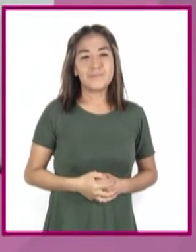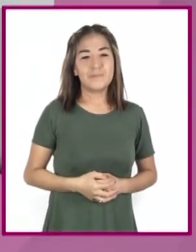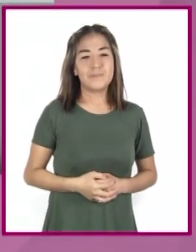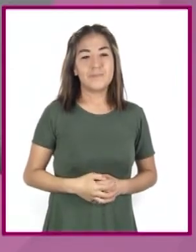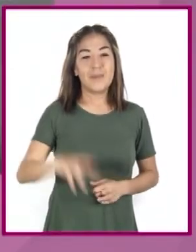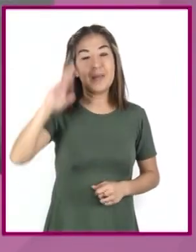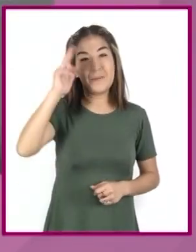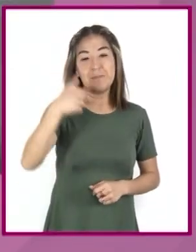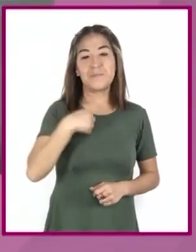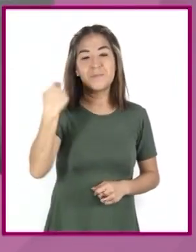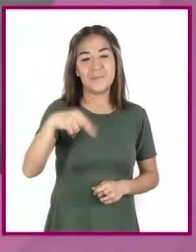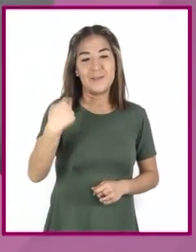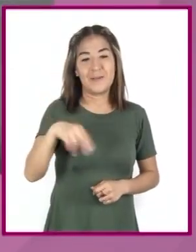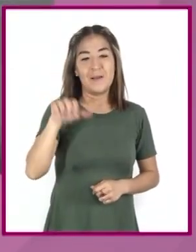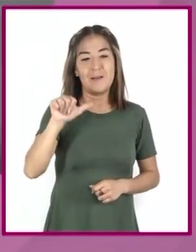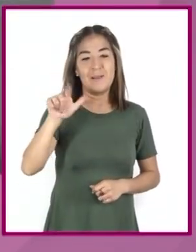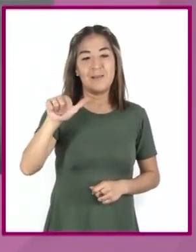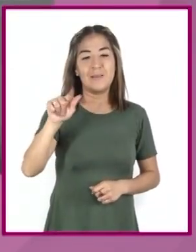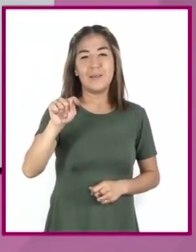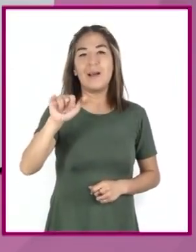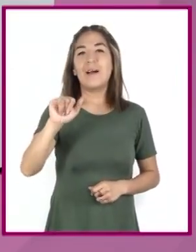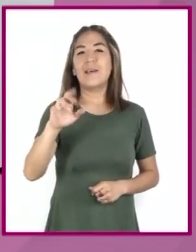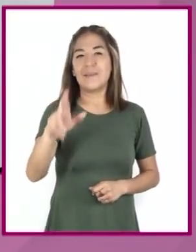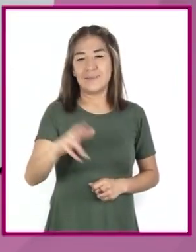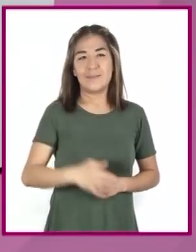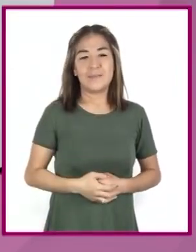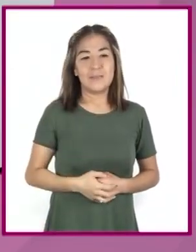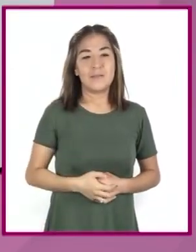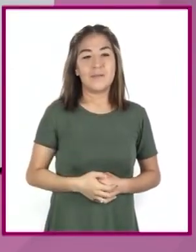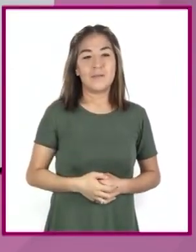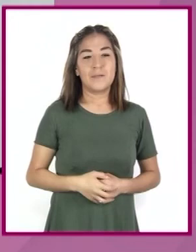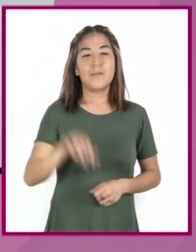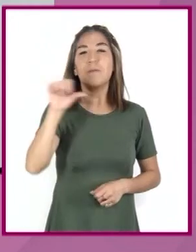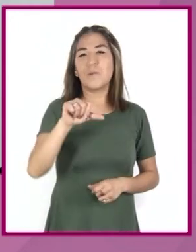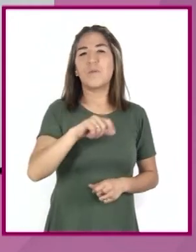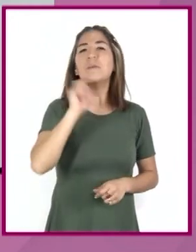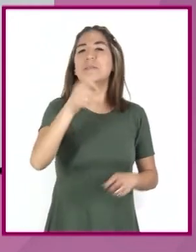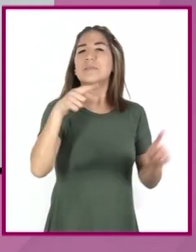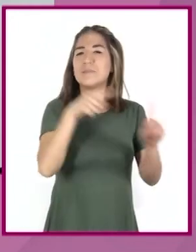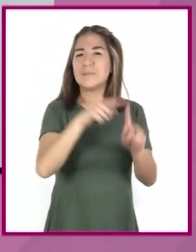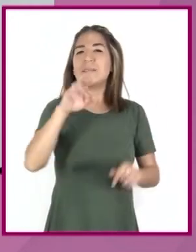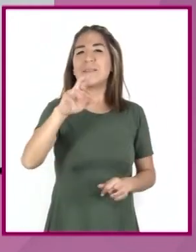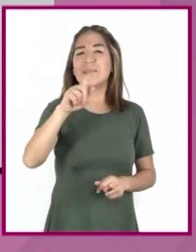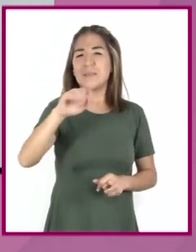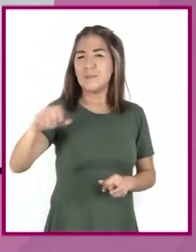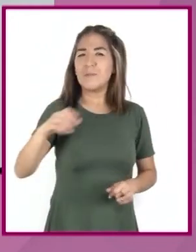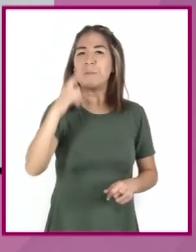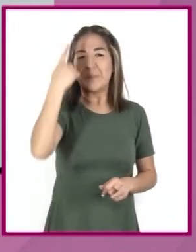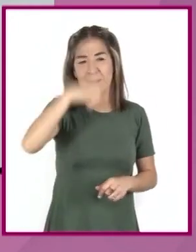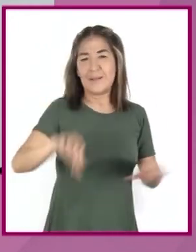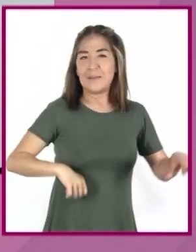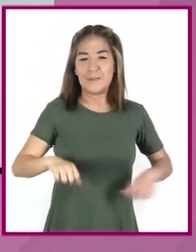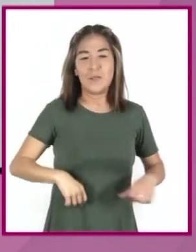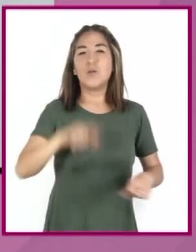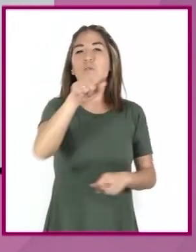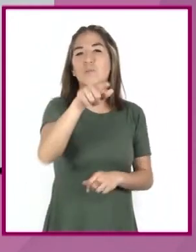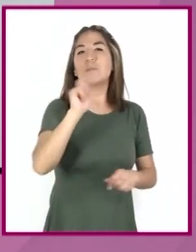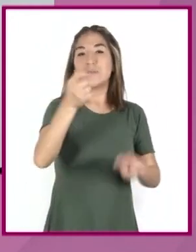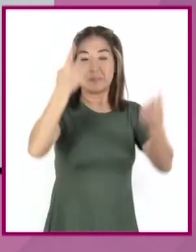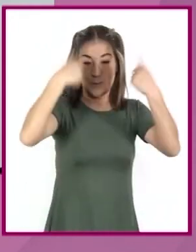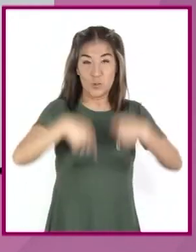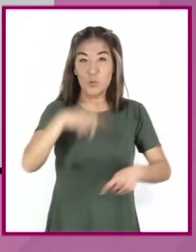Hola, mi nombre es Altair Ortiz González. El reto de hoy consiste en que investigues tres tipos de células que habitan en tu